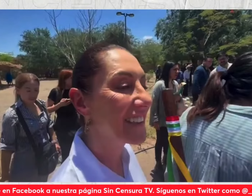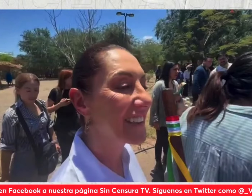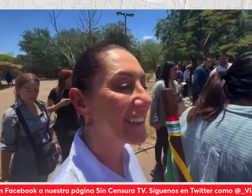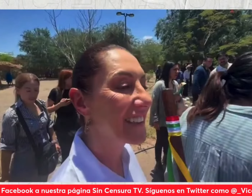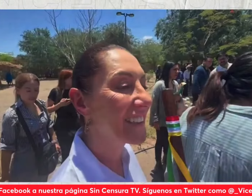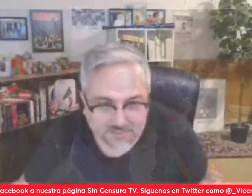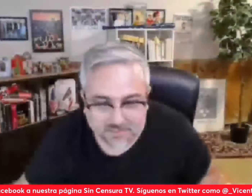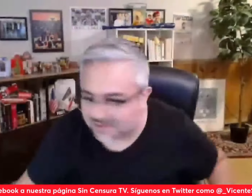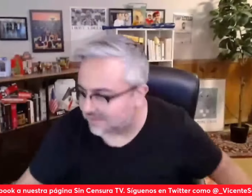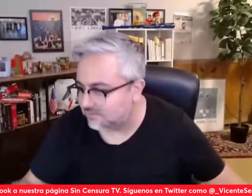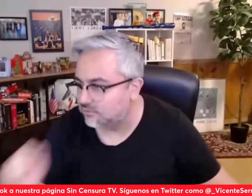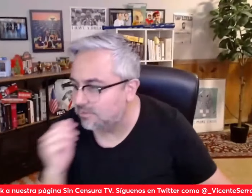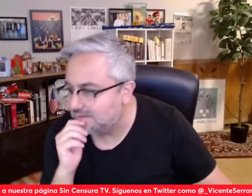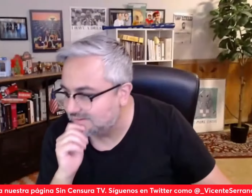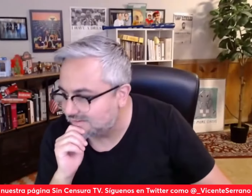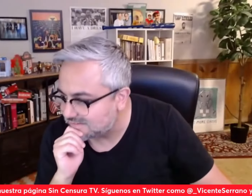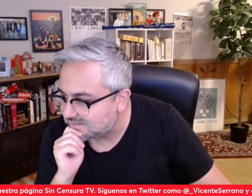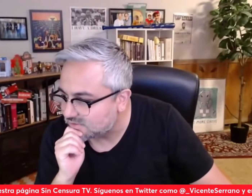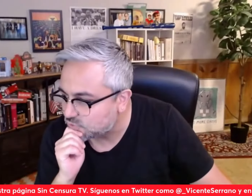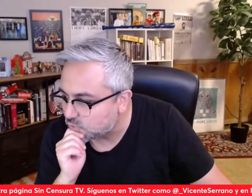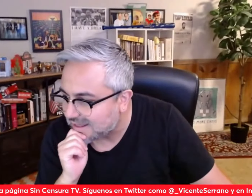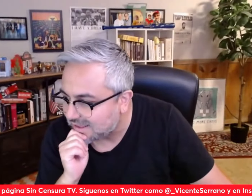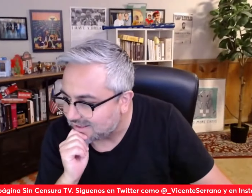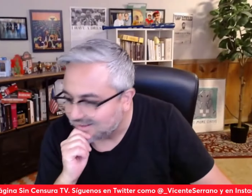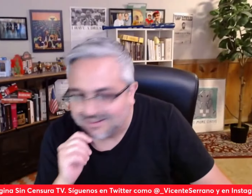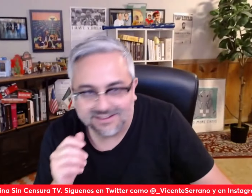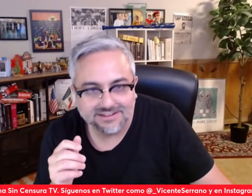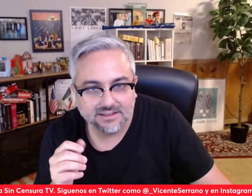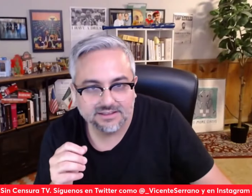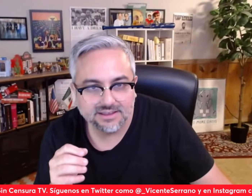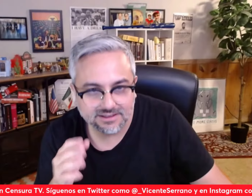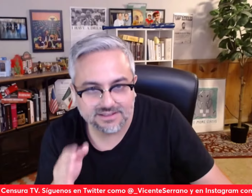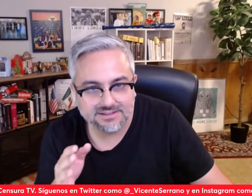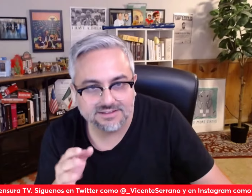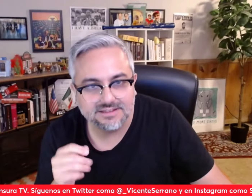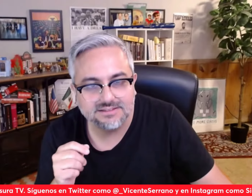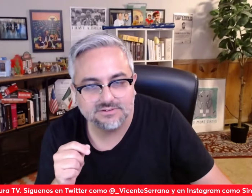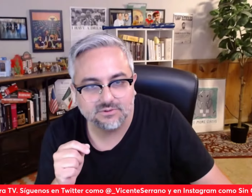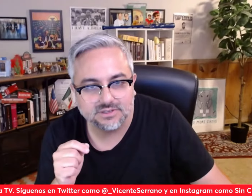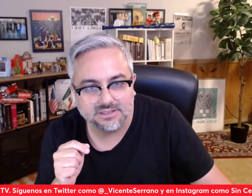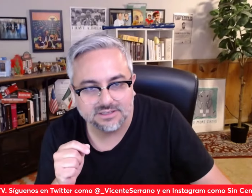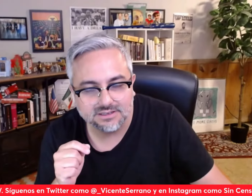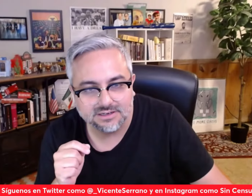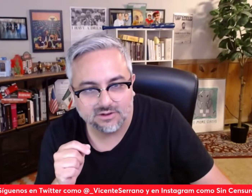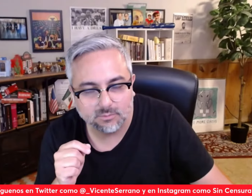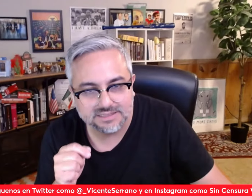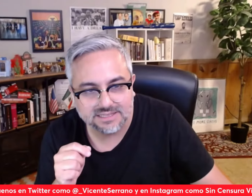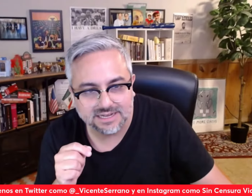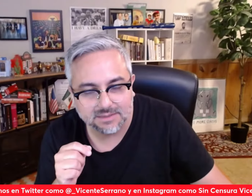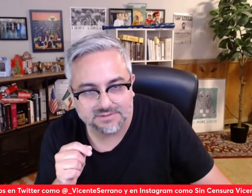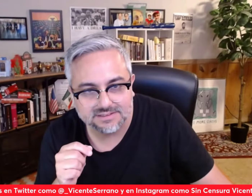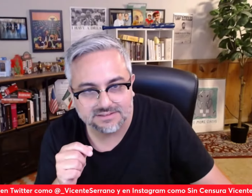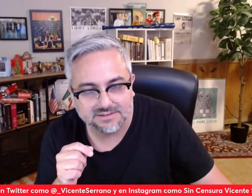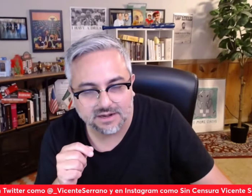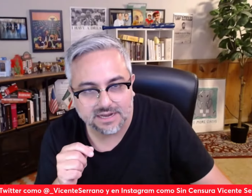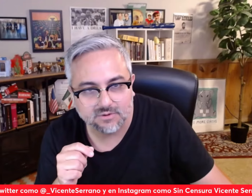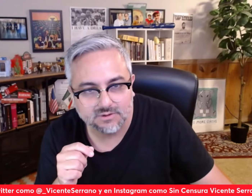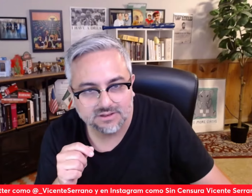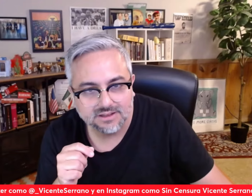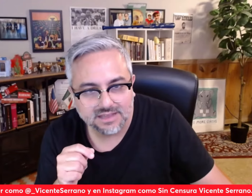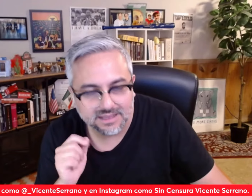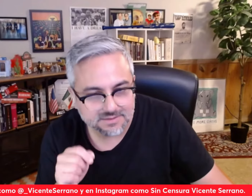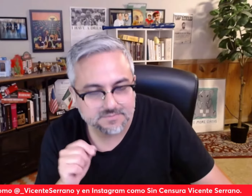aar imágenes exclusivas de sin censura Qué interesante esto que le comentan a Vicente